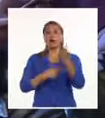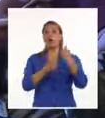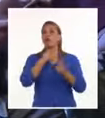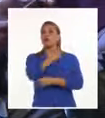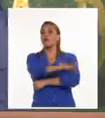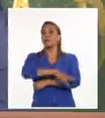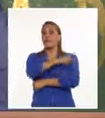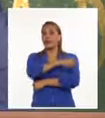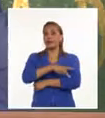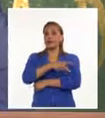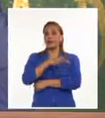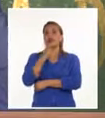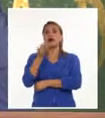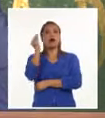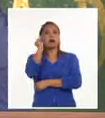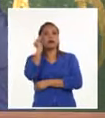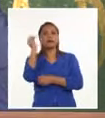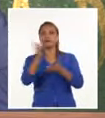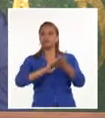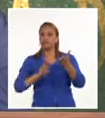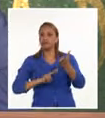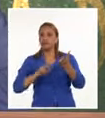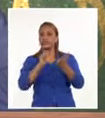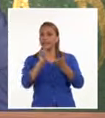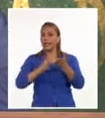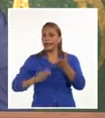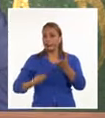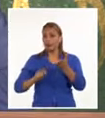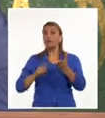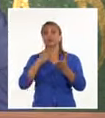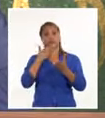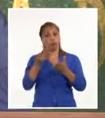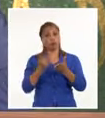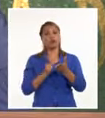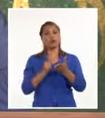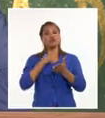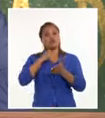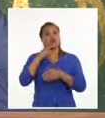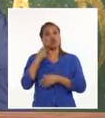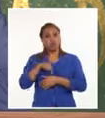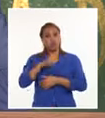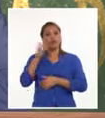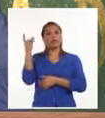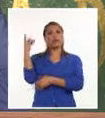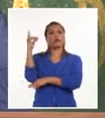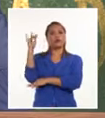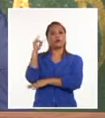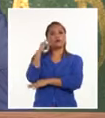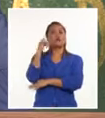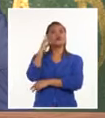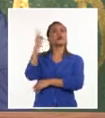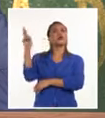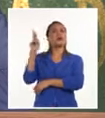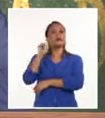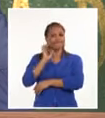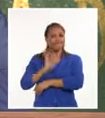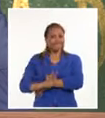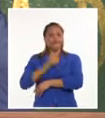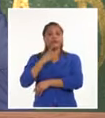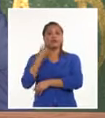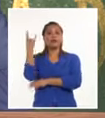del analfabetismo, por ejemplo. Yo soy boliviano y recuerdo claramente el día en que Bolivia fue